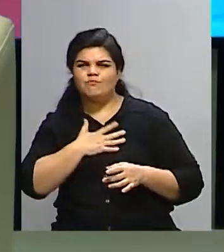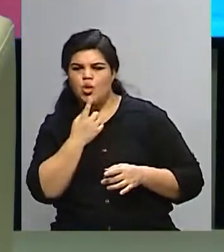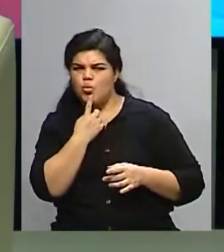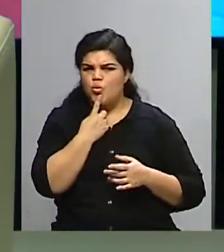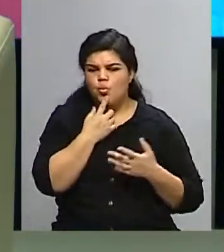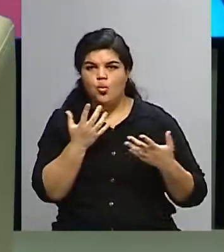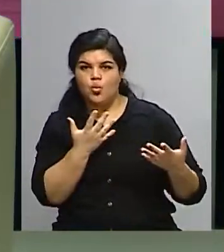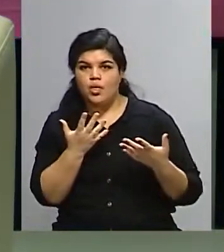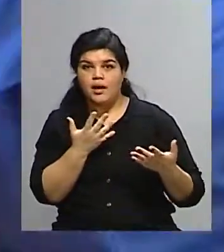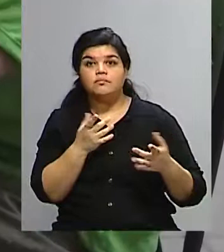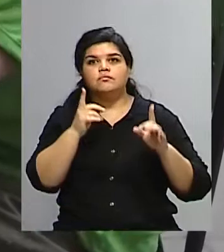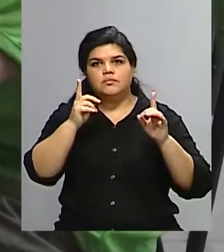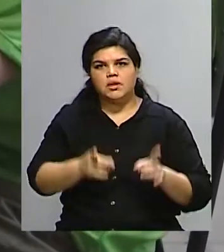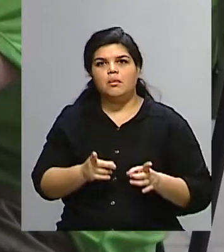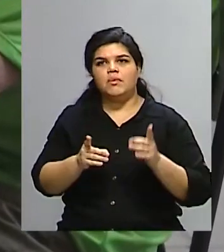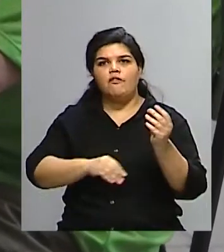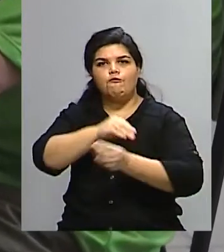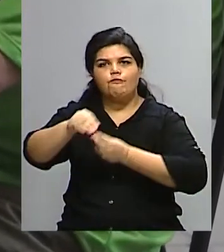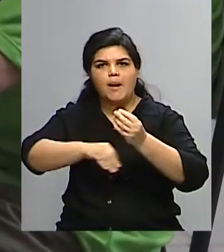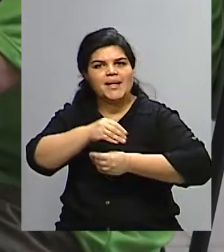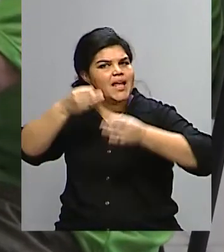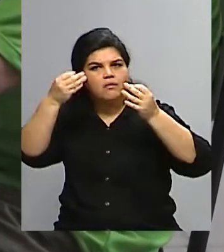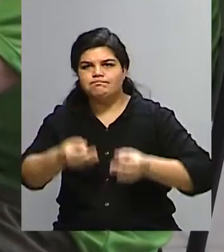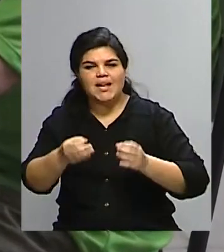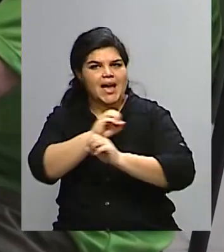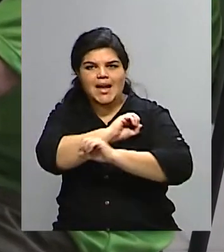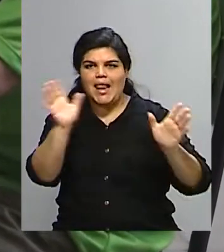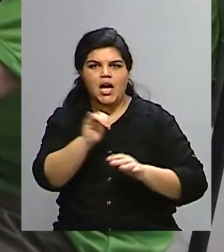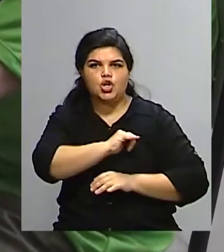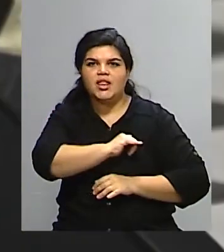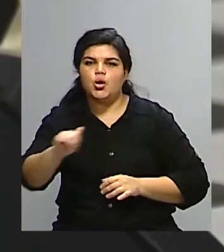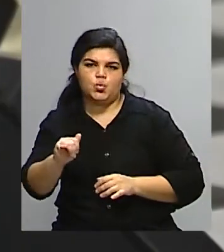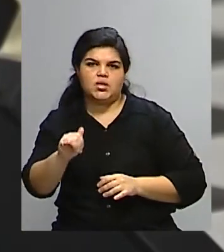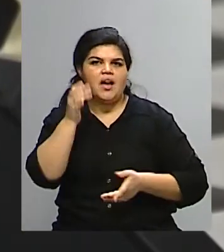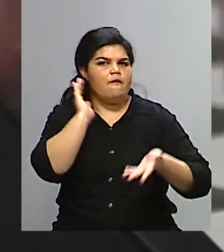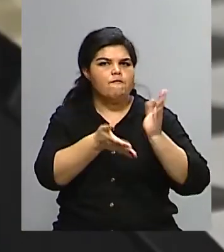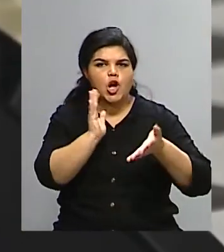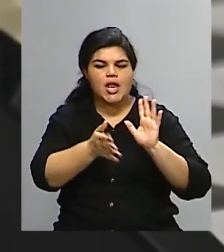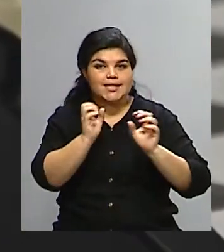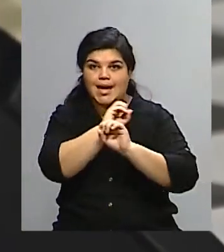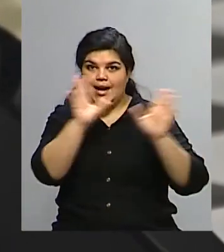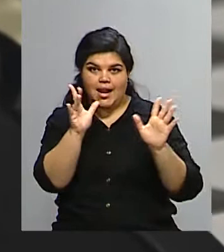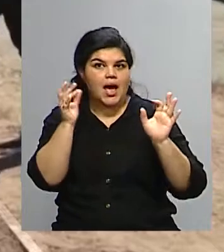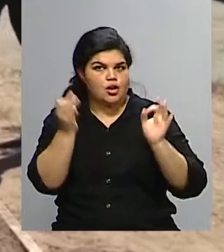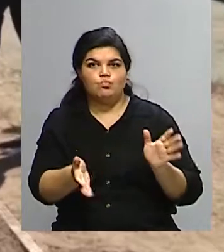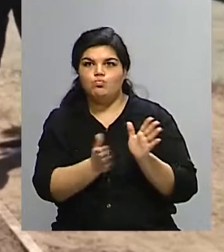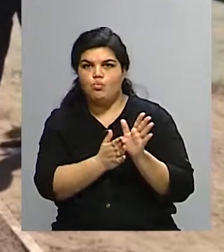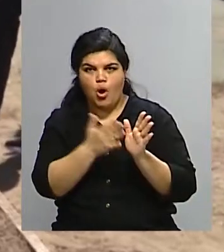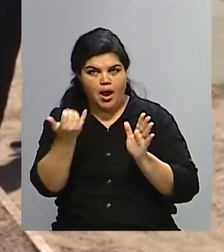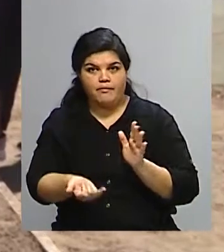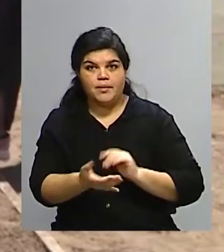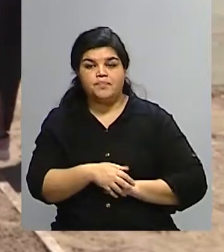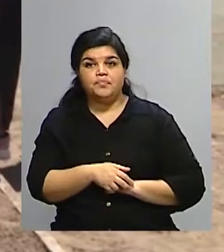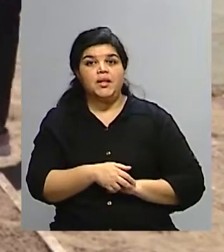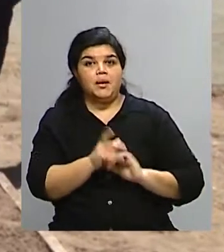personas familiares que quieren poner denuncias en concreto por situaciones de violencia y demás. Acá